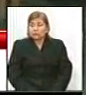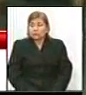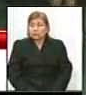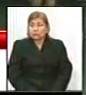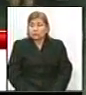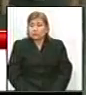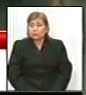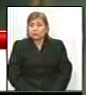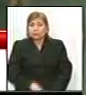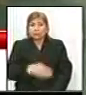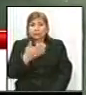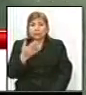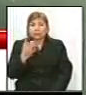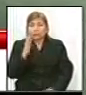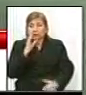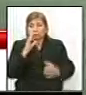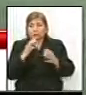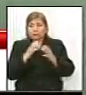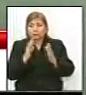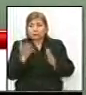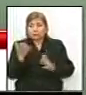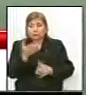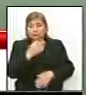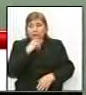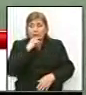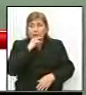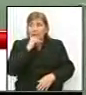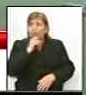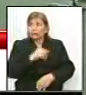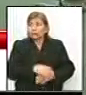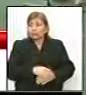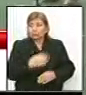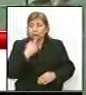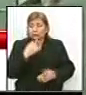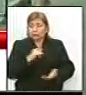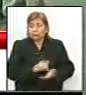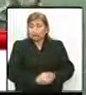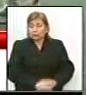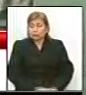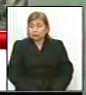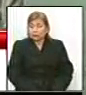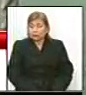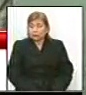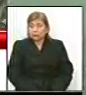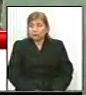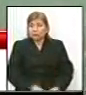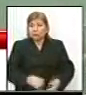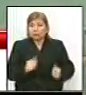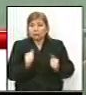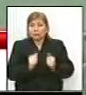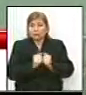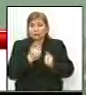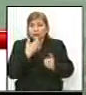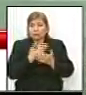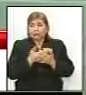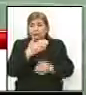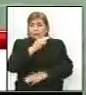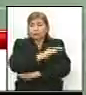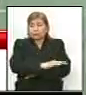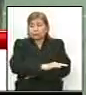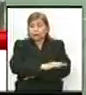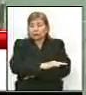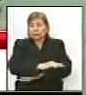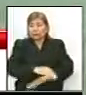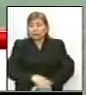Señor congresista, señora, Ministerio de Salud, lo que le acompaña, buenas tardes.